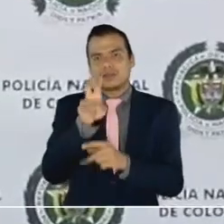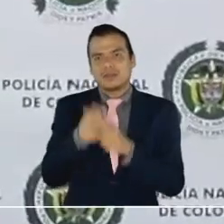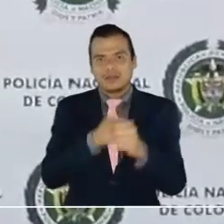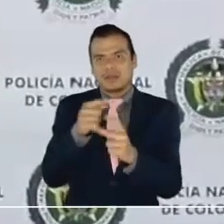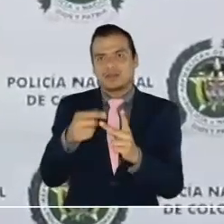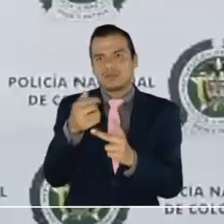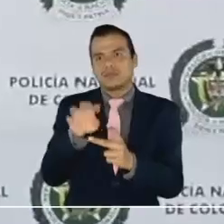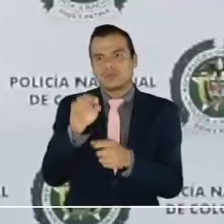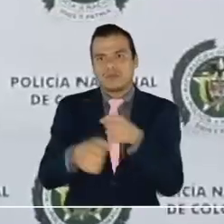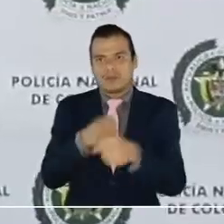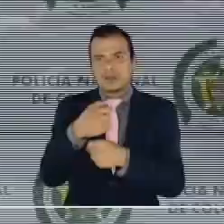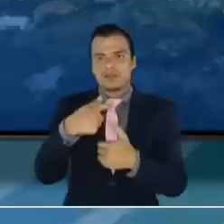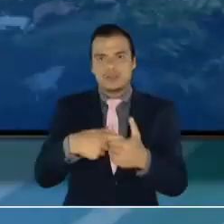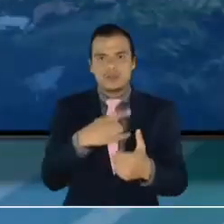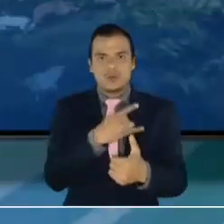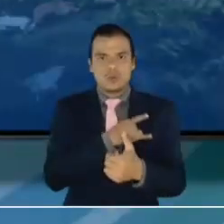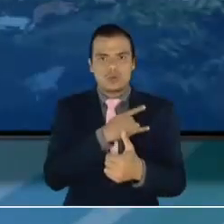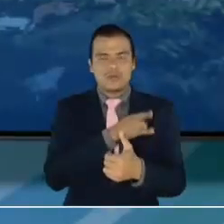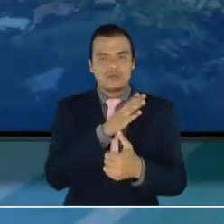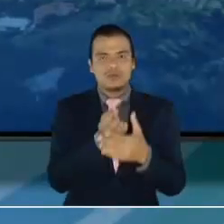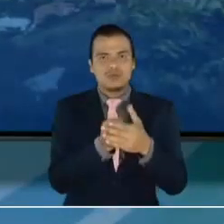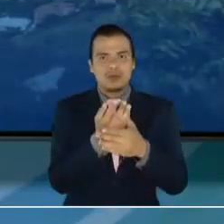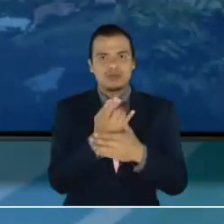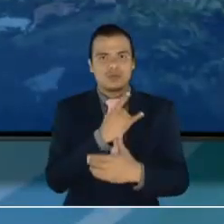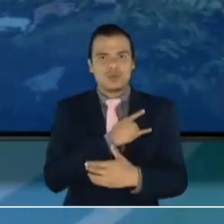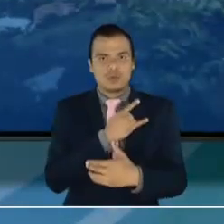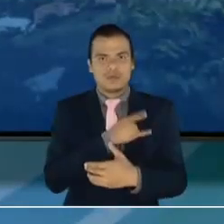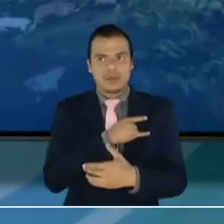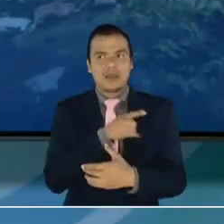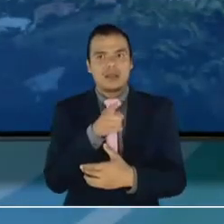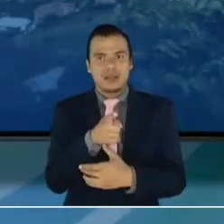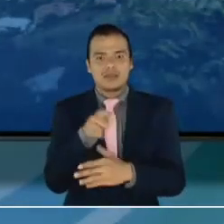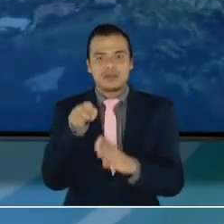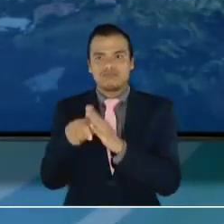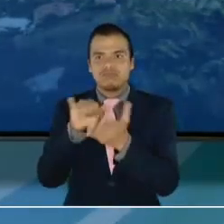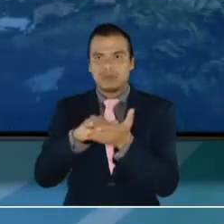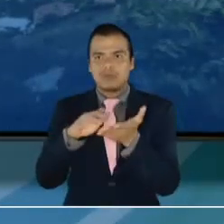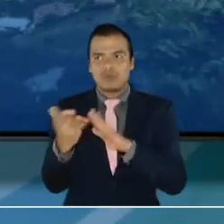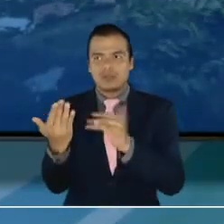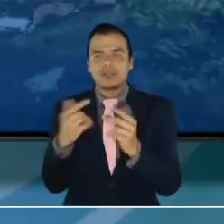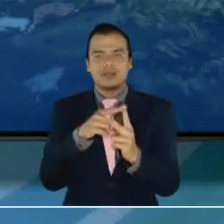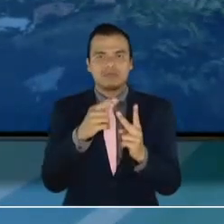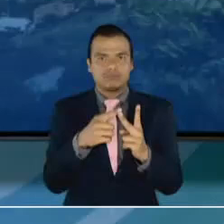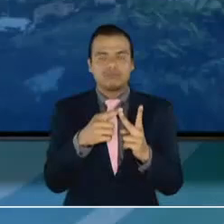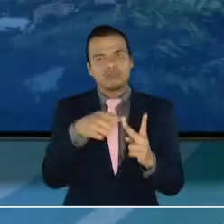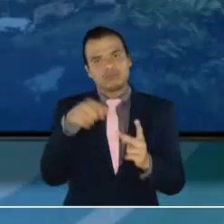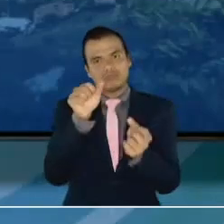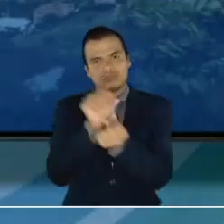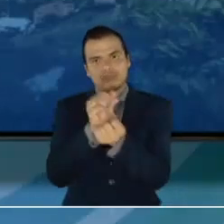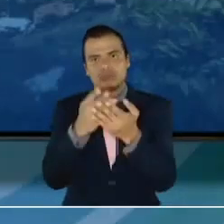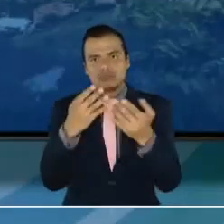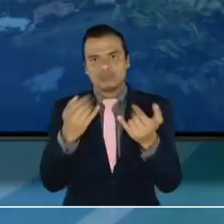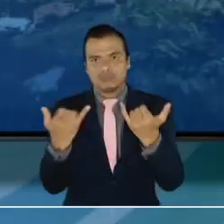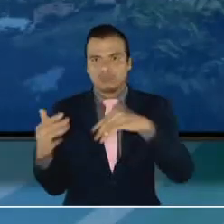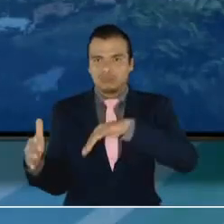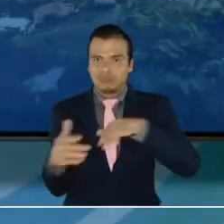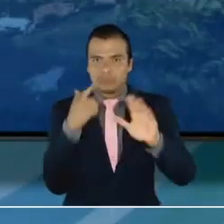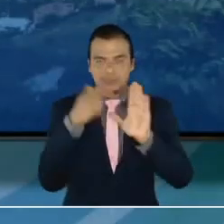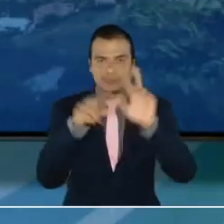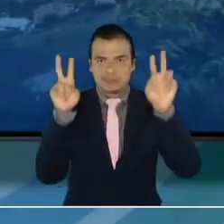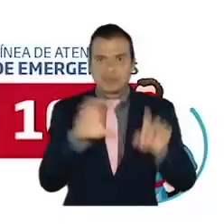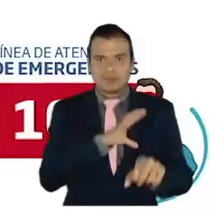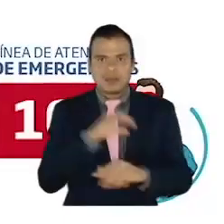Universidad Mariana de Pasto. ¿Y qué está pasando en Cali y en Colombia? En 90 al día se lo contamos con el patrocinio de Gases de